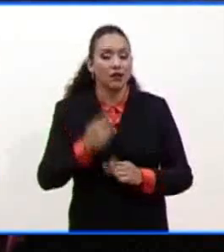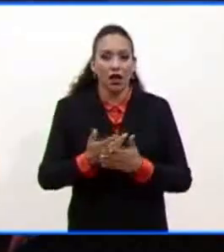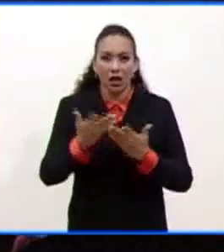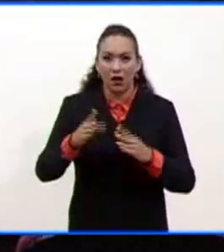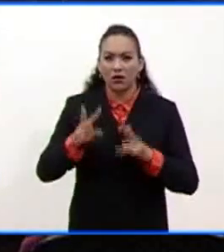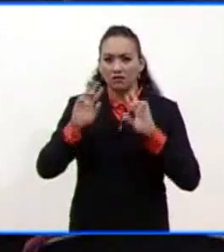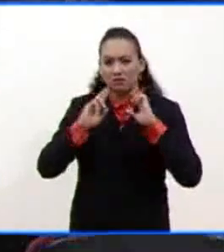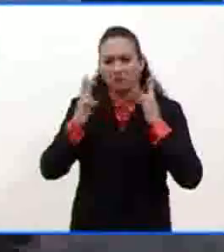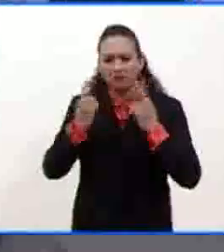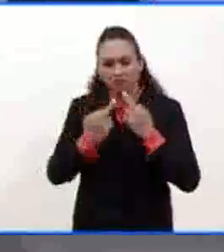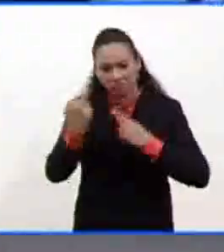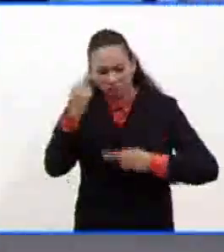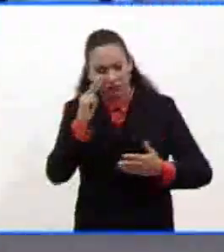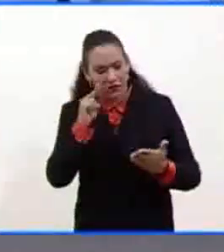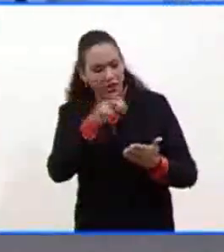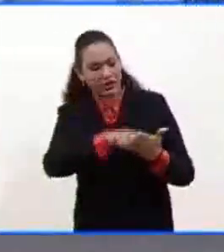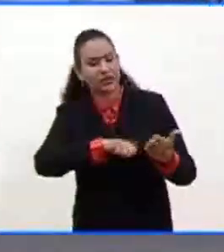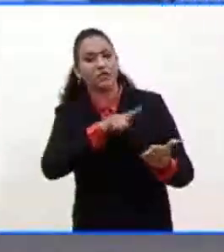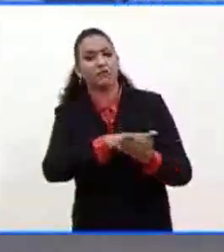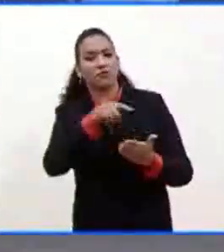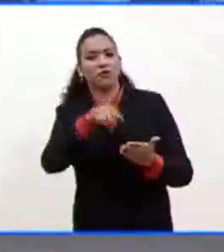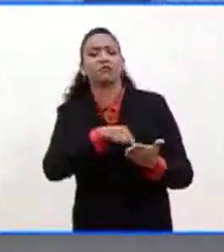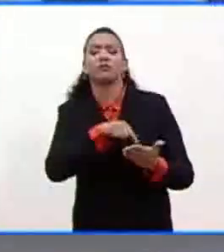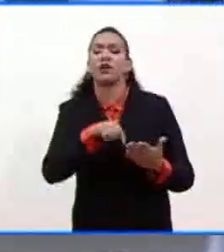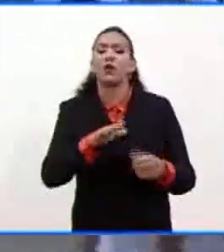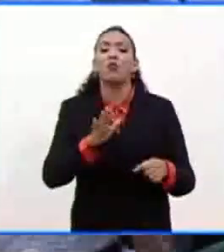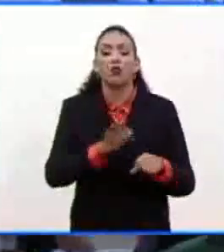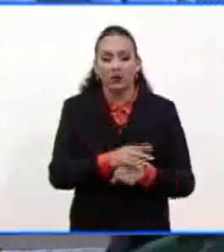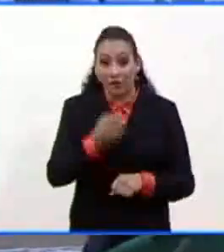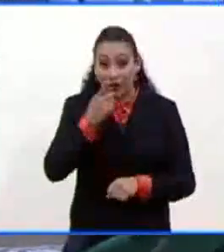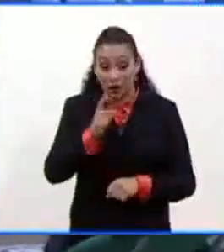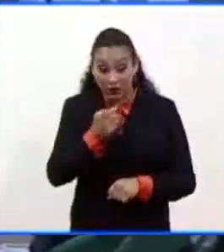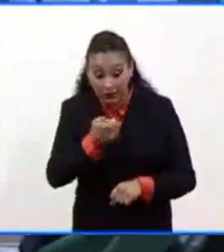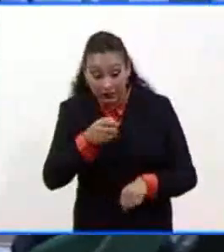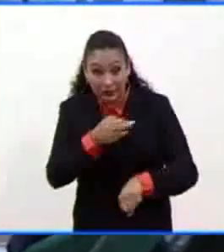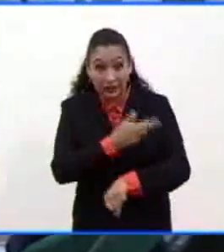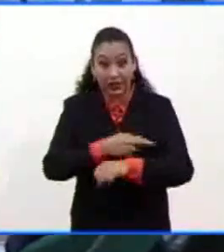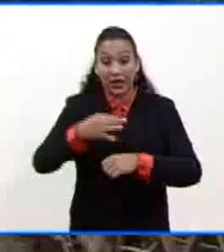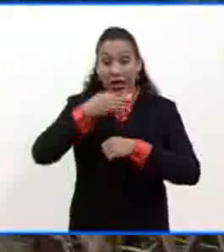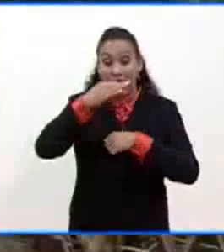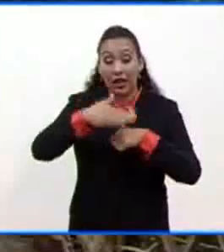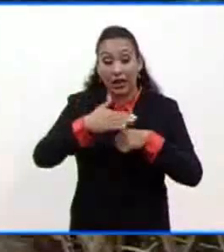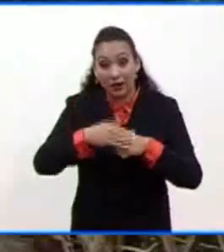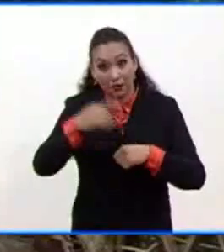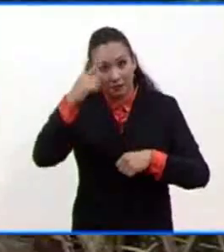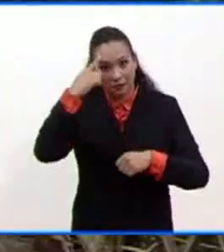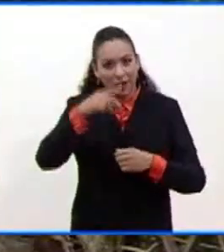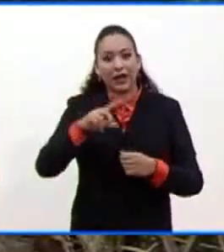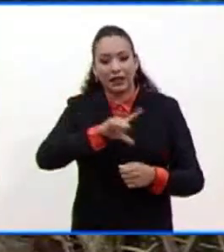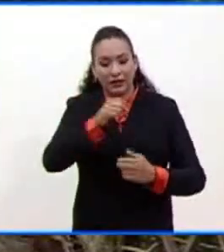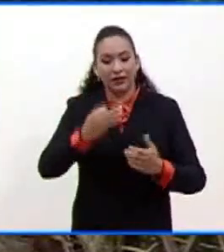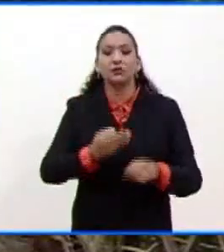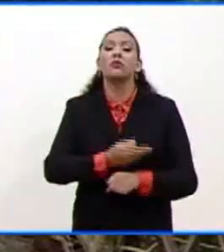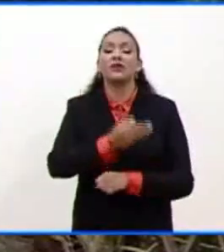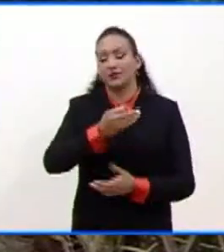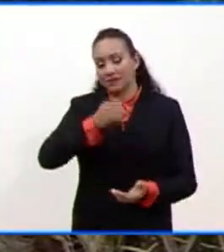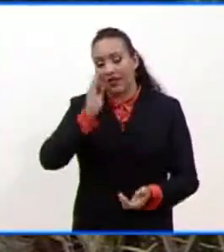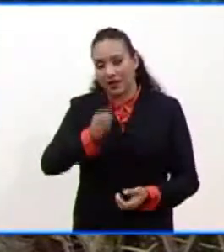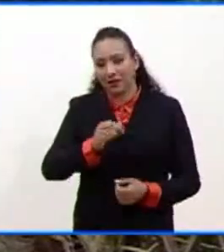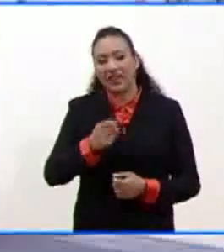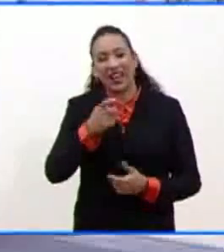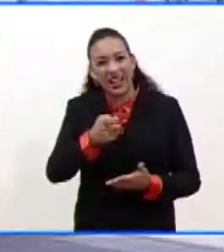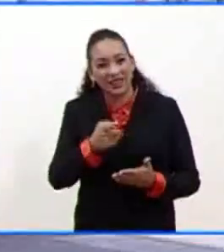Pleno determinó invalidar la reforma al advertir que durante el procedimiento legislativo seguido para su aprobación se cometió